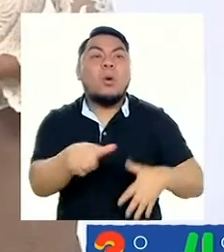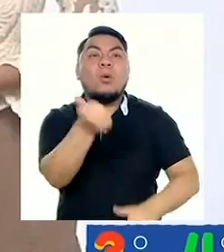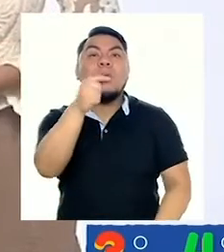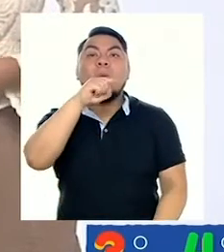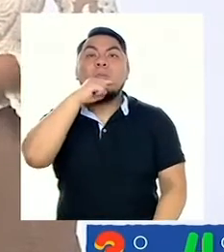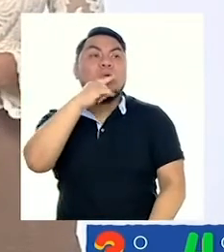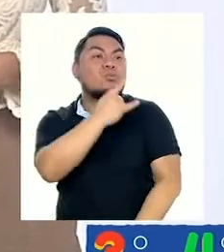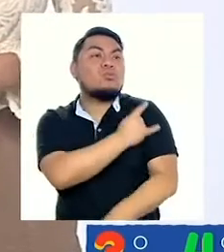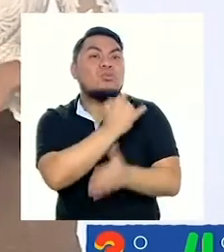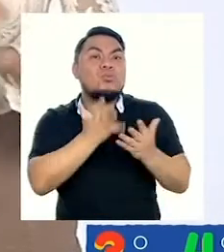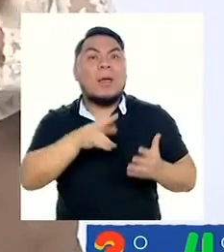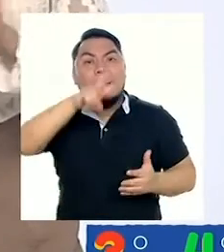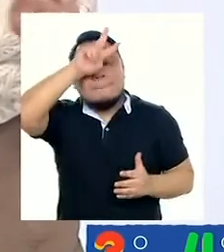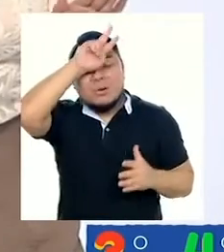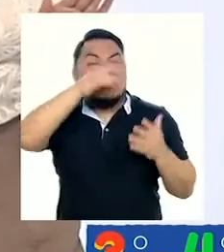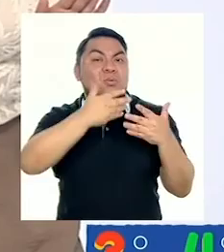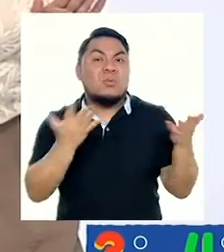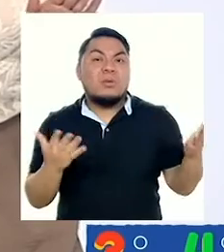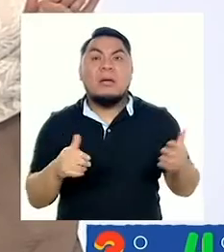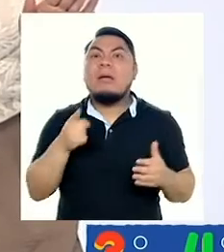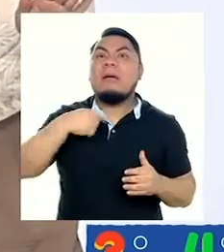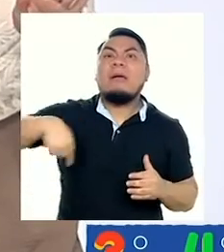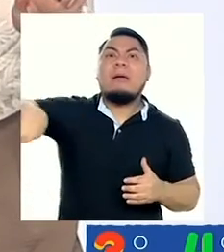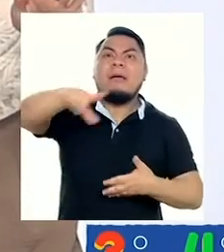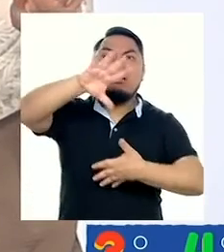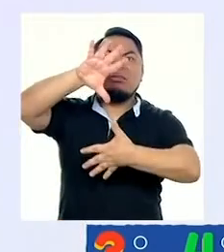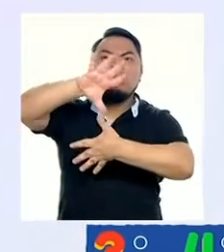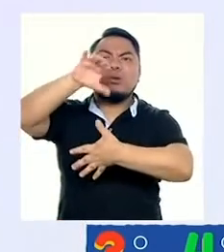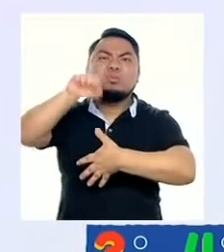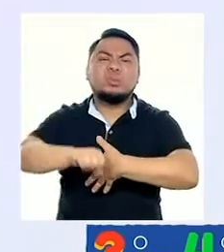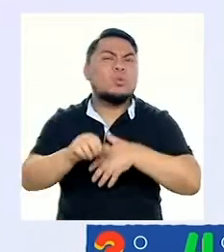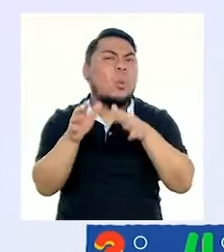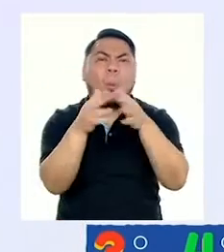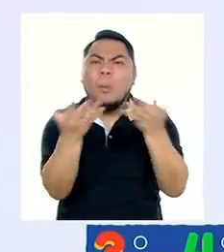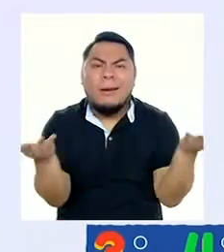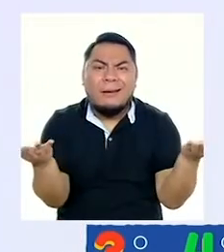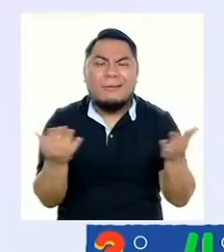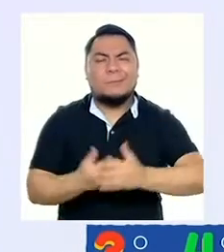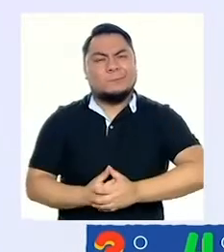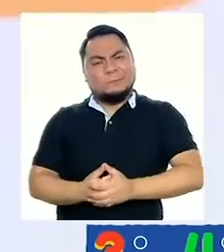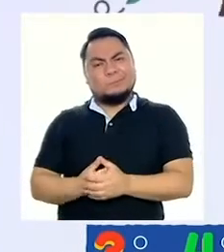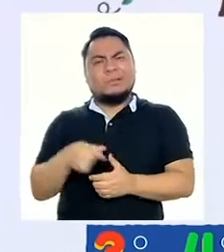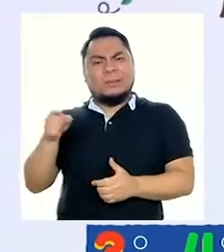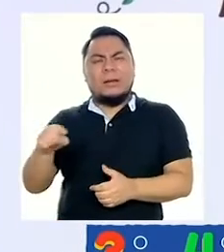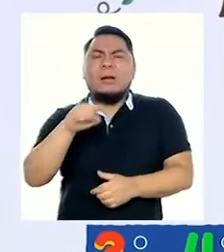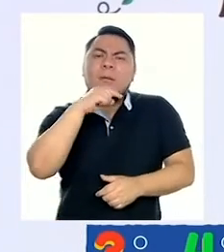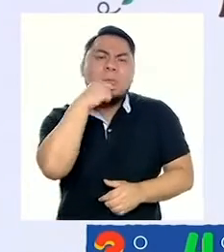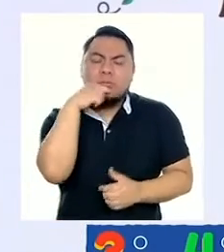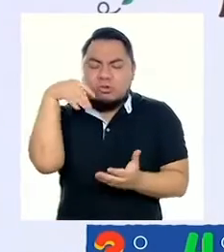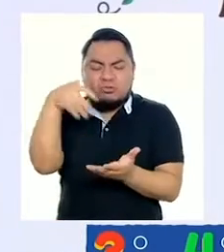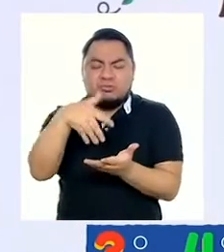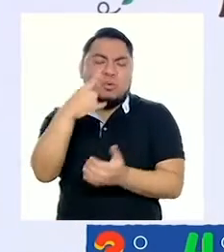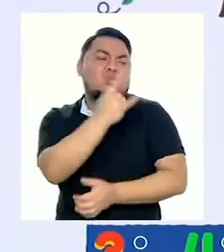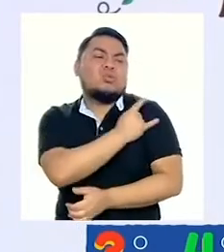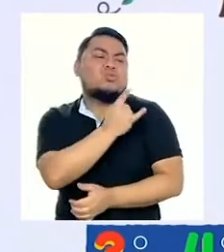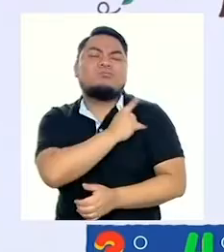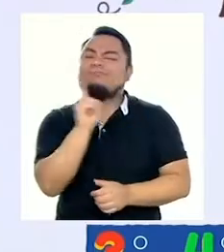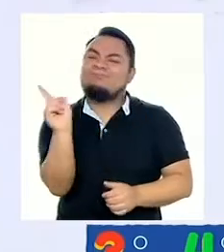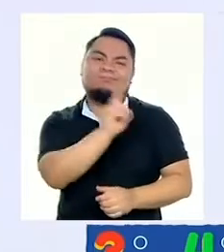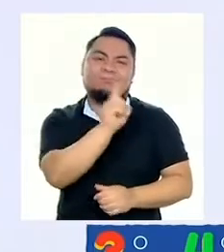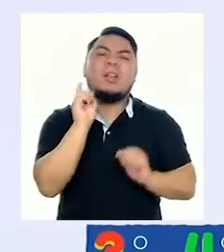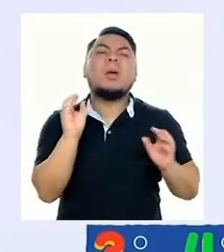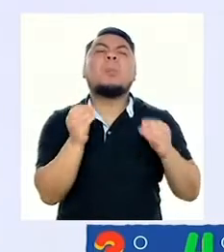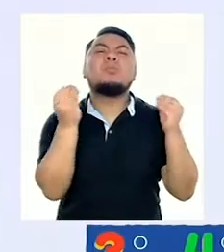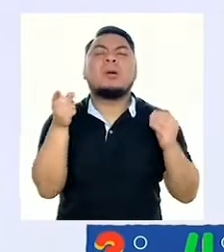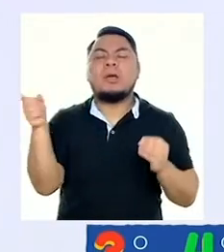mujer universitaria en el Perú, ni en toda América del Sur. Las mujeres no tenían educación universitaria porque